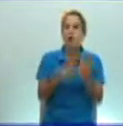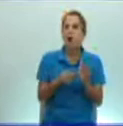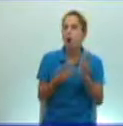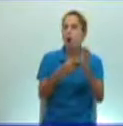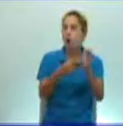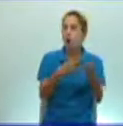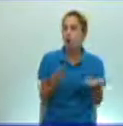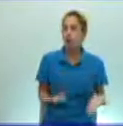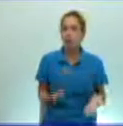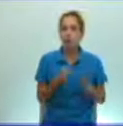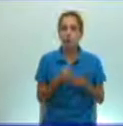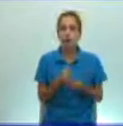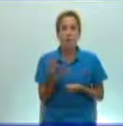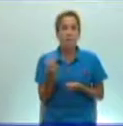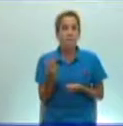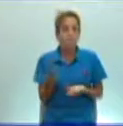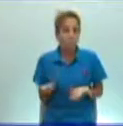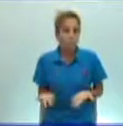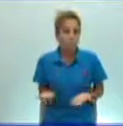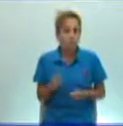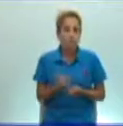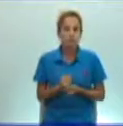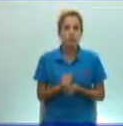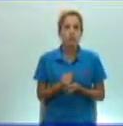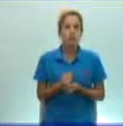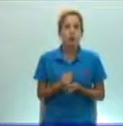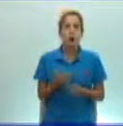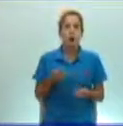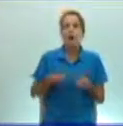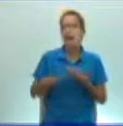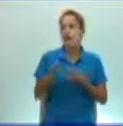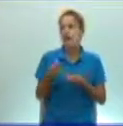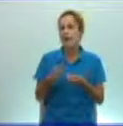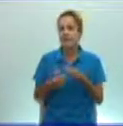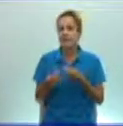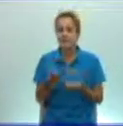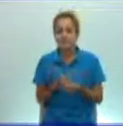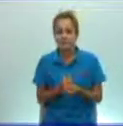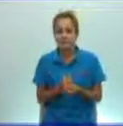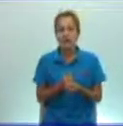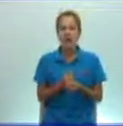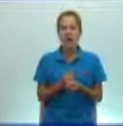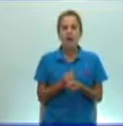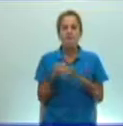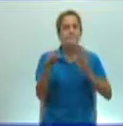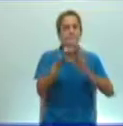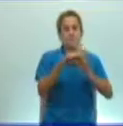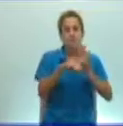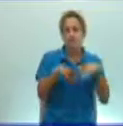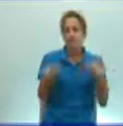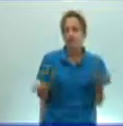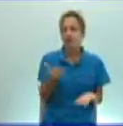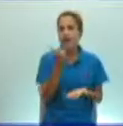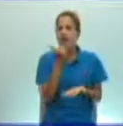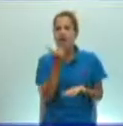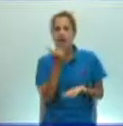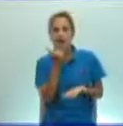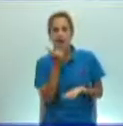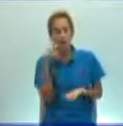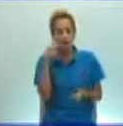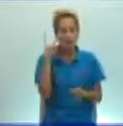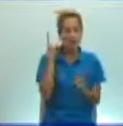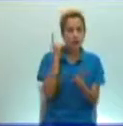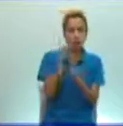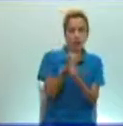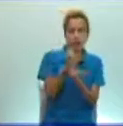muchas de ellas también nos facilitaron las principales dificultades que pudieron encontrar durante